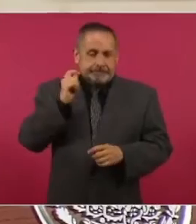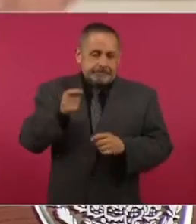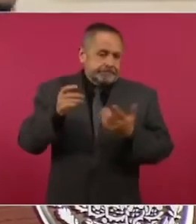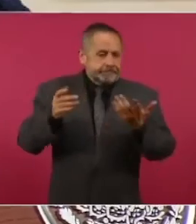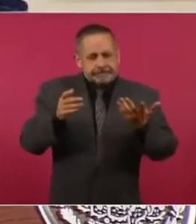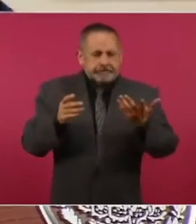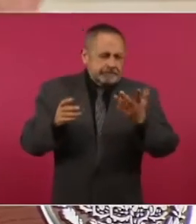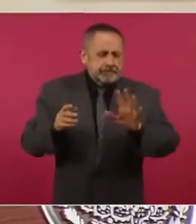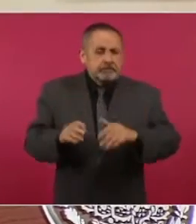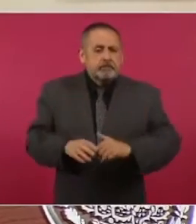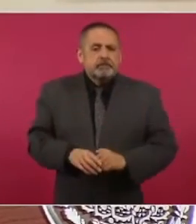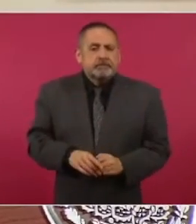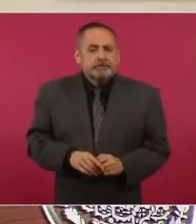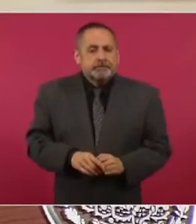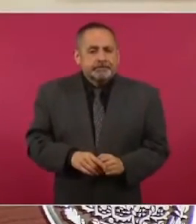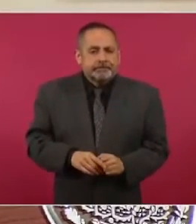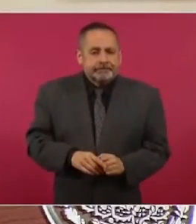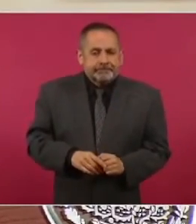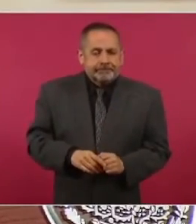como esto es